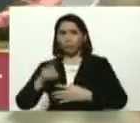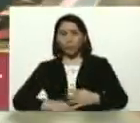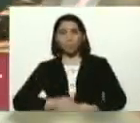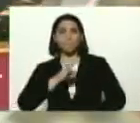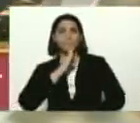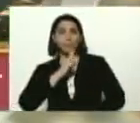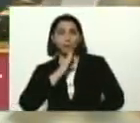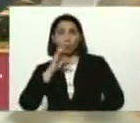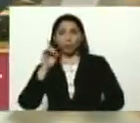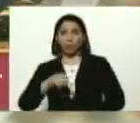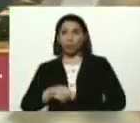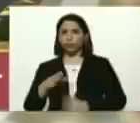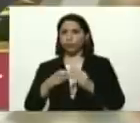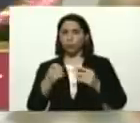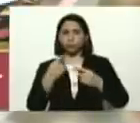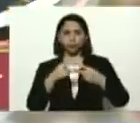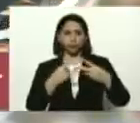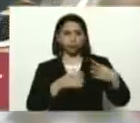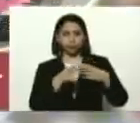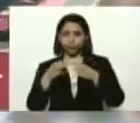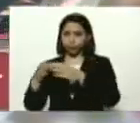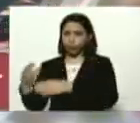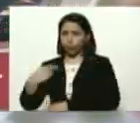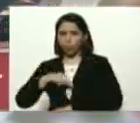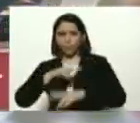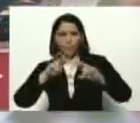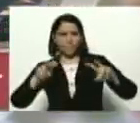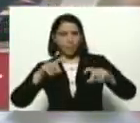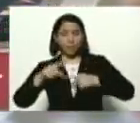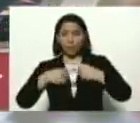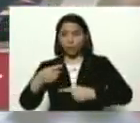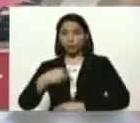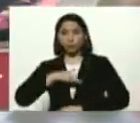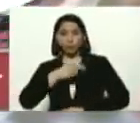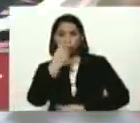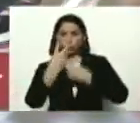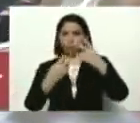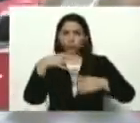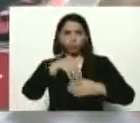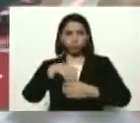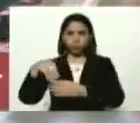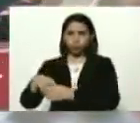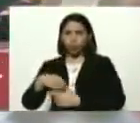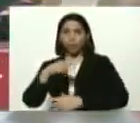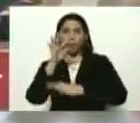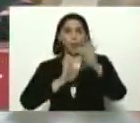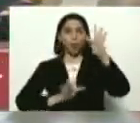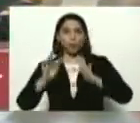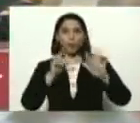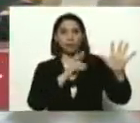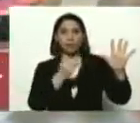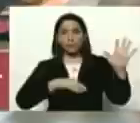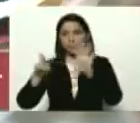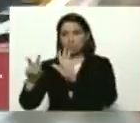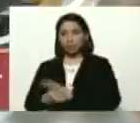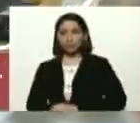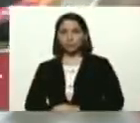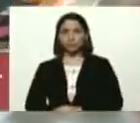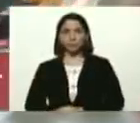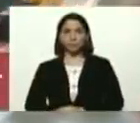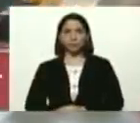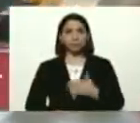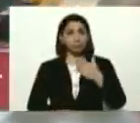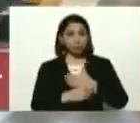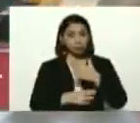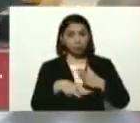bancarias, todos los sectores los fuimos estudiando, luego nos fuimos a la cuarentena en la fórmula del 7+7, nos fuimos